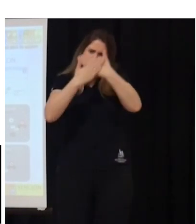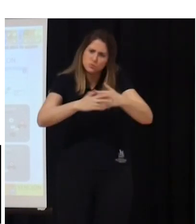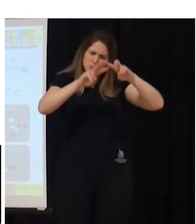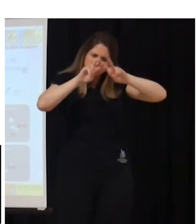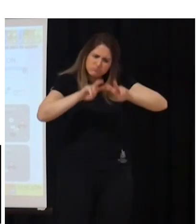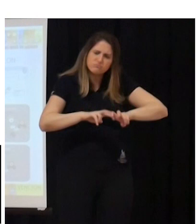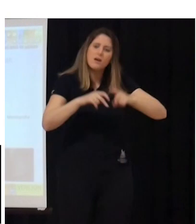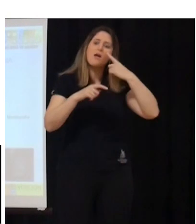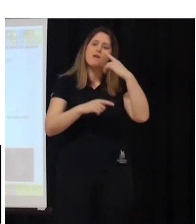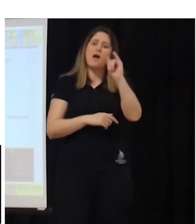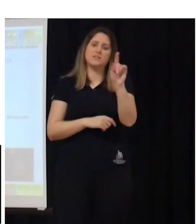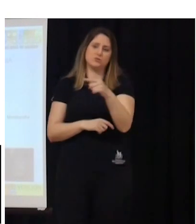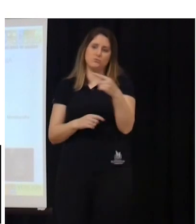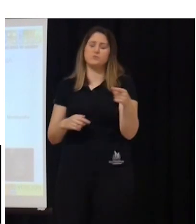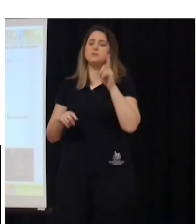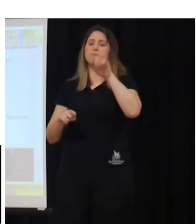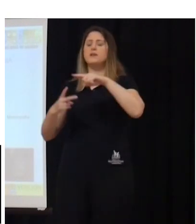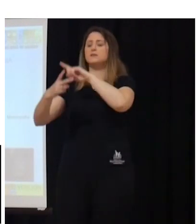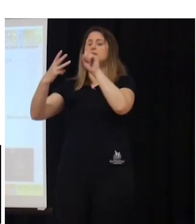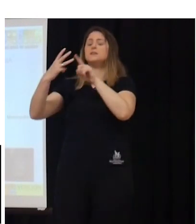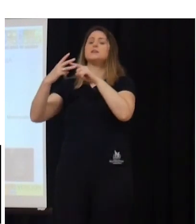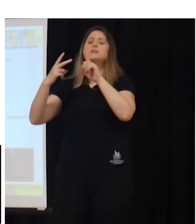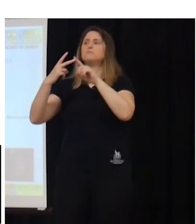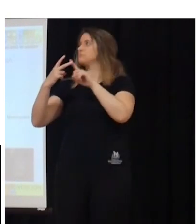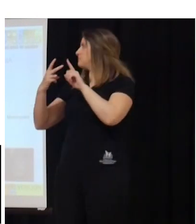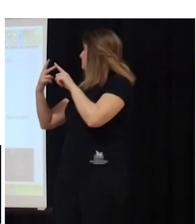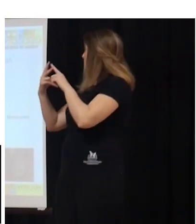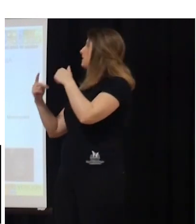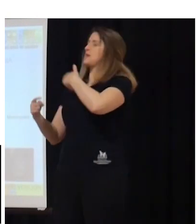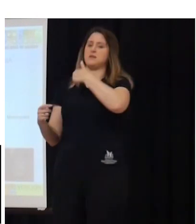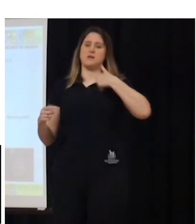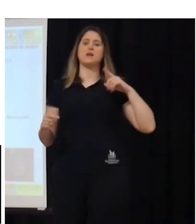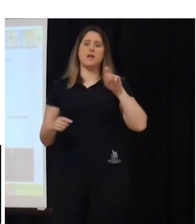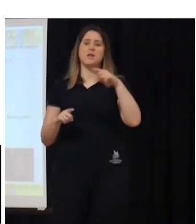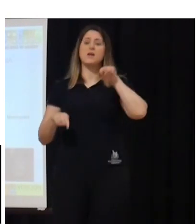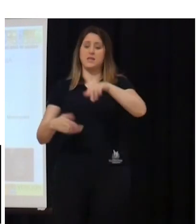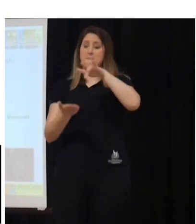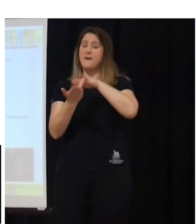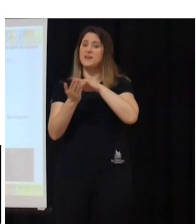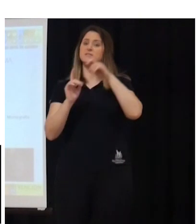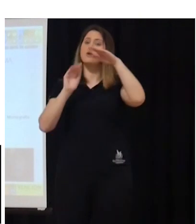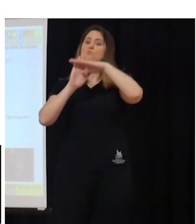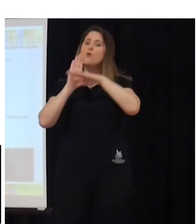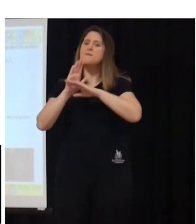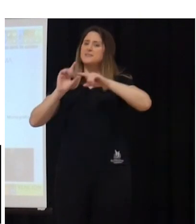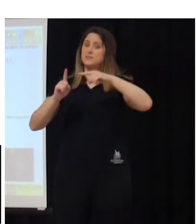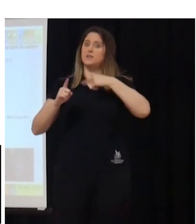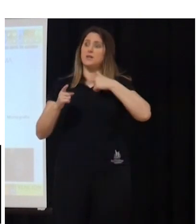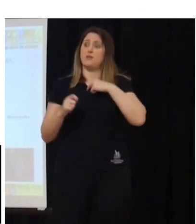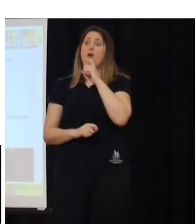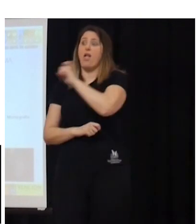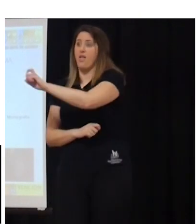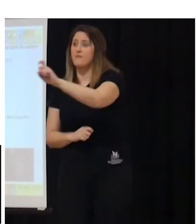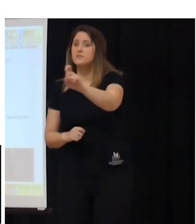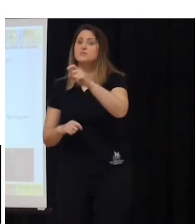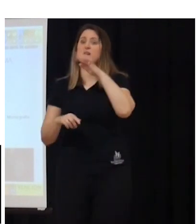El siguiente cáncer tribal es el cáncer de mama. La Comunidad Valenciana tiene un programa ambicioso del cáncer de mama que les adelanto que